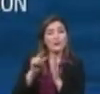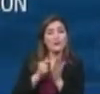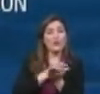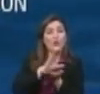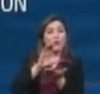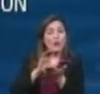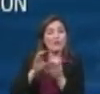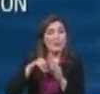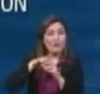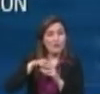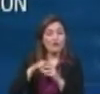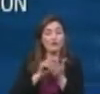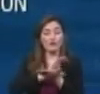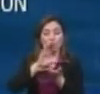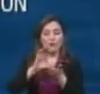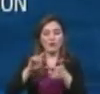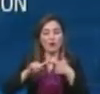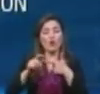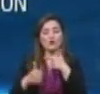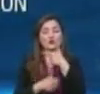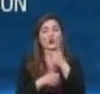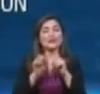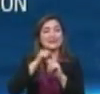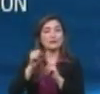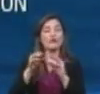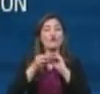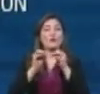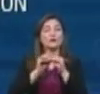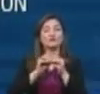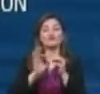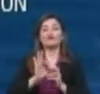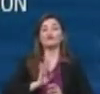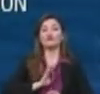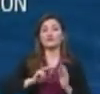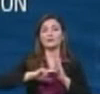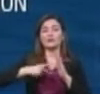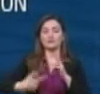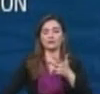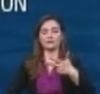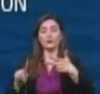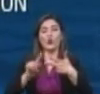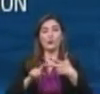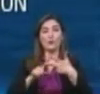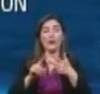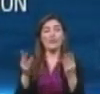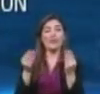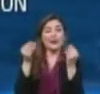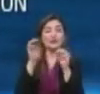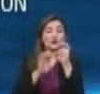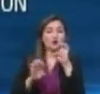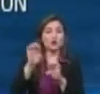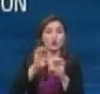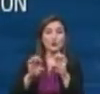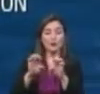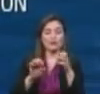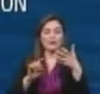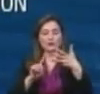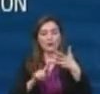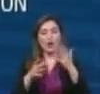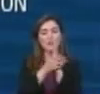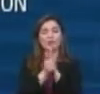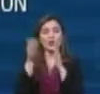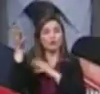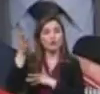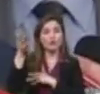recursos, la implementación de un subsistema de formación técnica y tecnológica, el aseguramiento de la calidad y evaluación y la capacitación